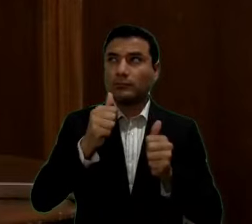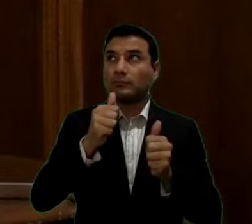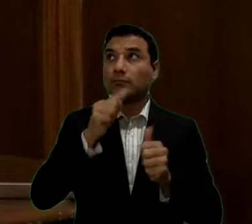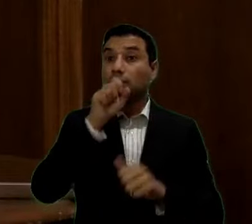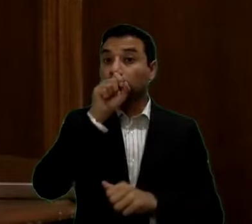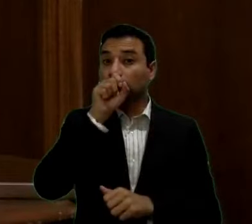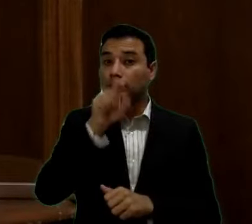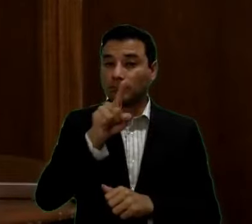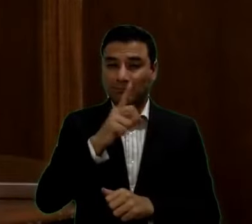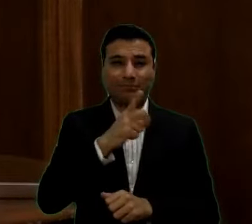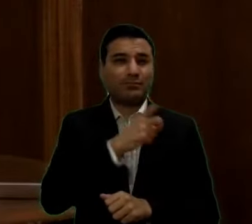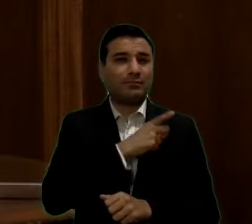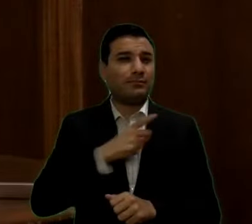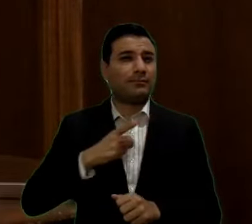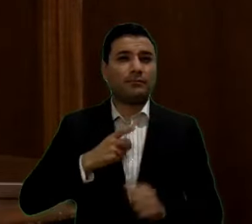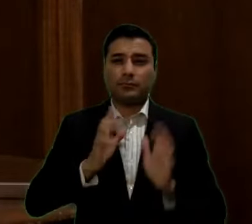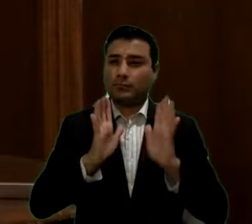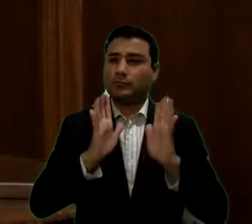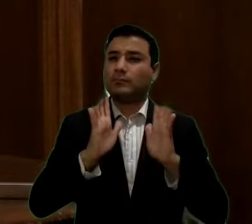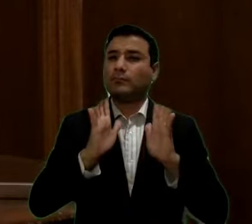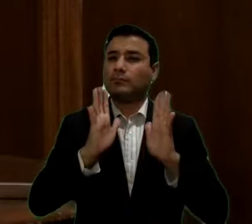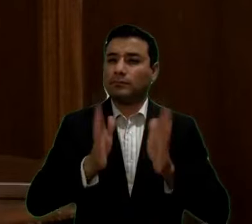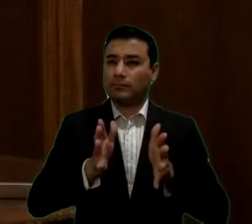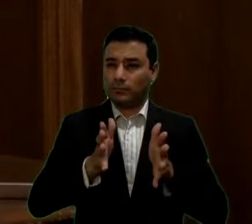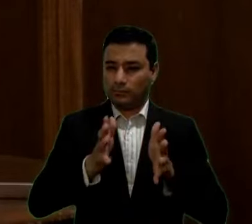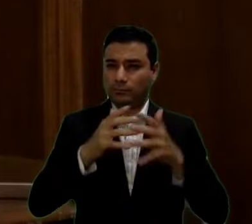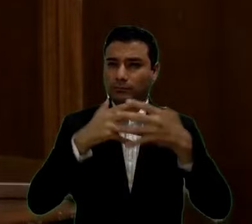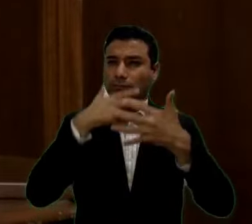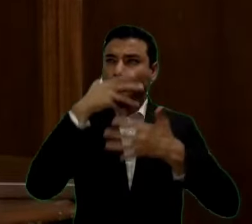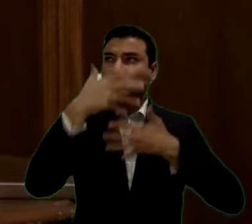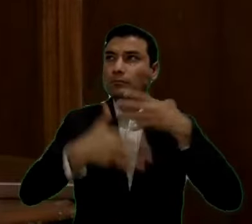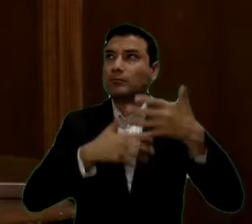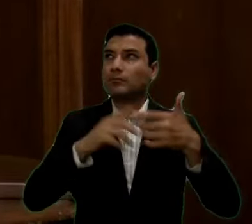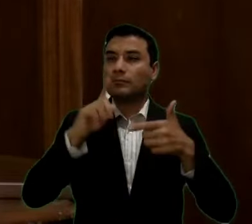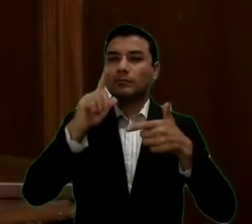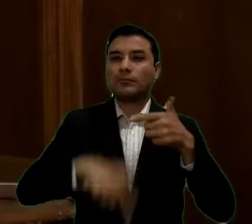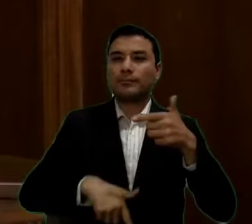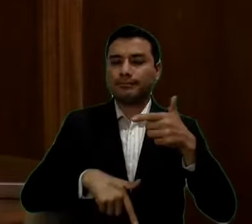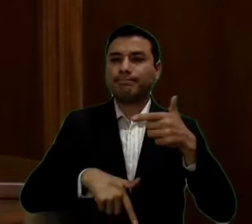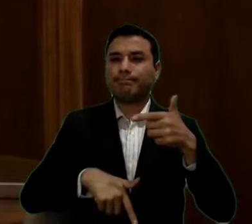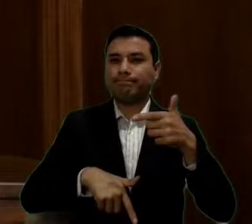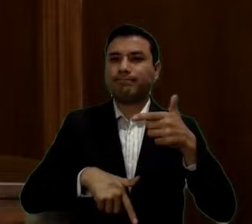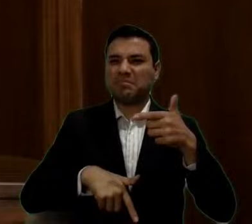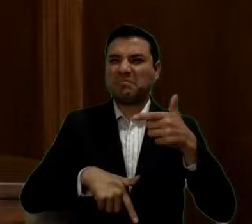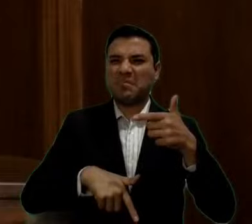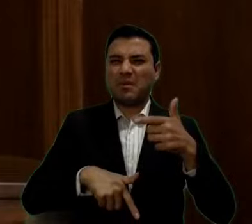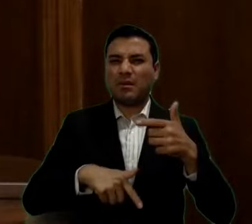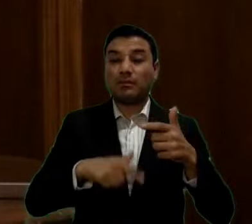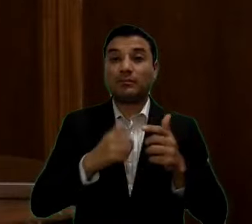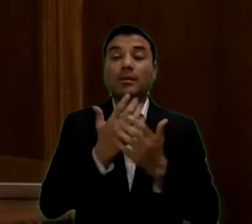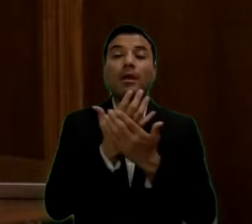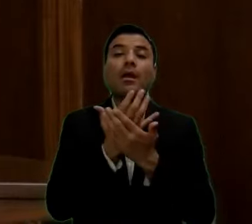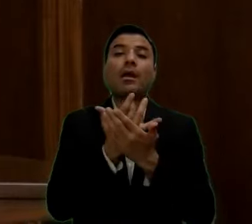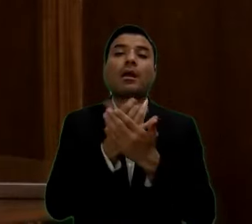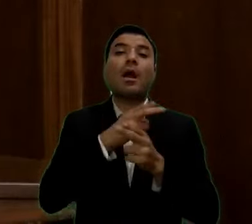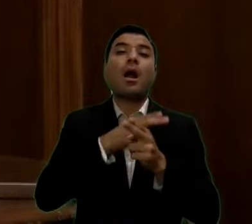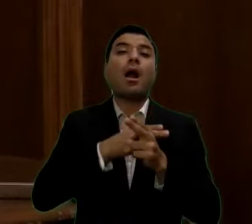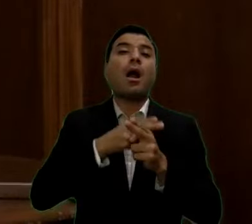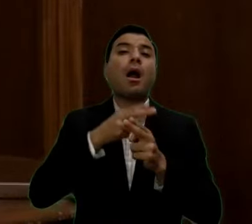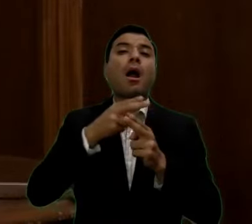manera preventiva, buscando dejar de lado los elementos reactivos. Por eso la importancia